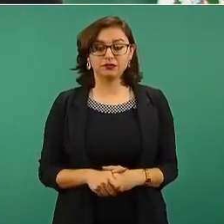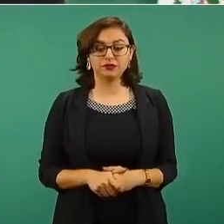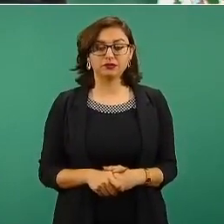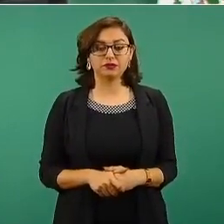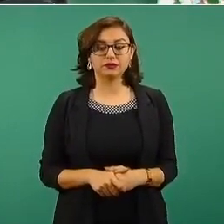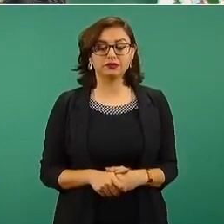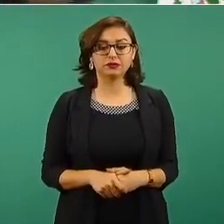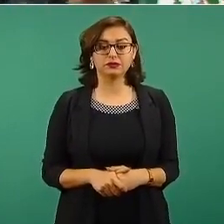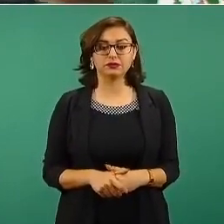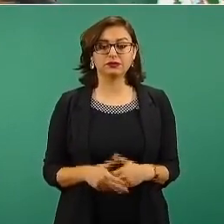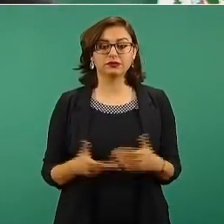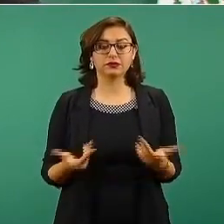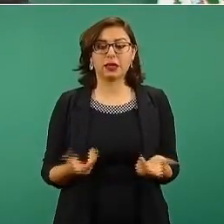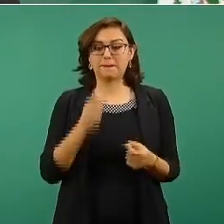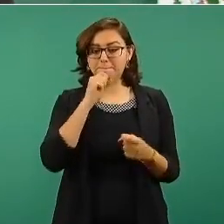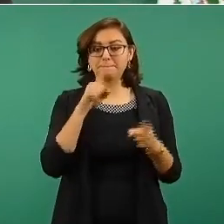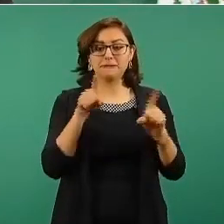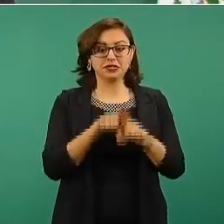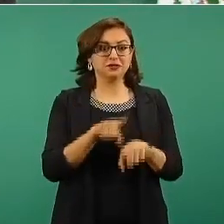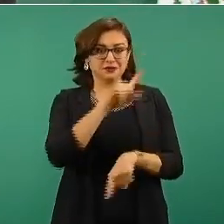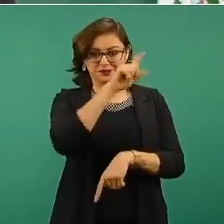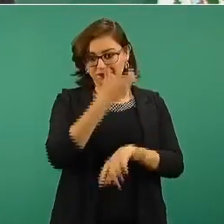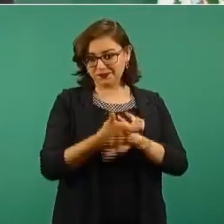negra, pues les hablo de Morris.